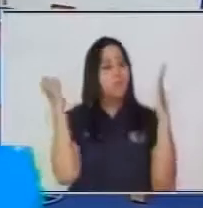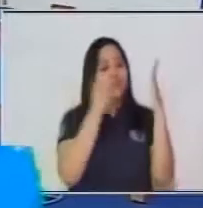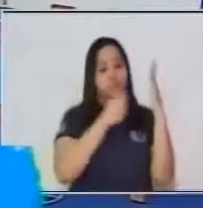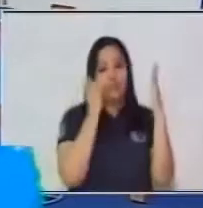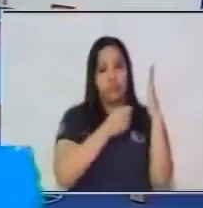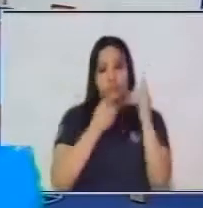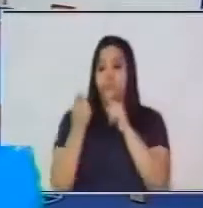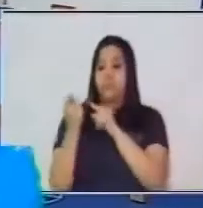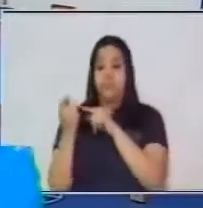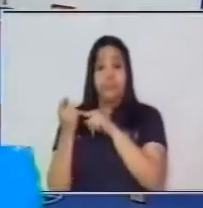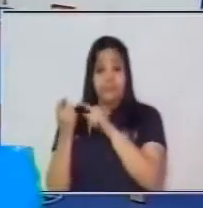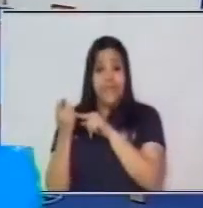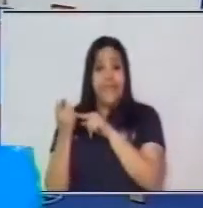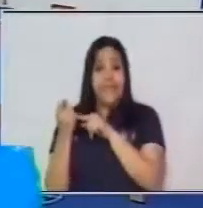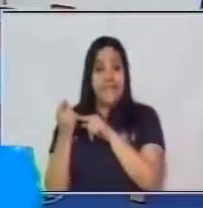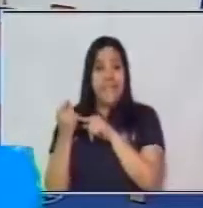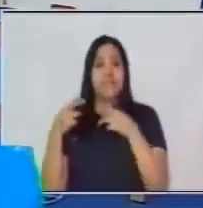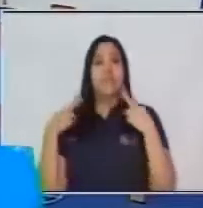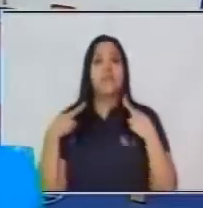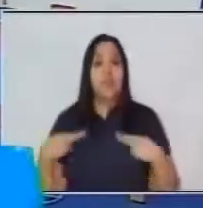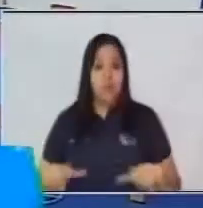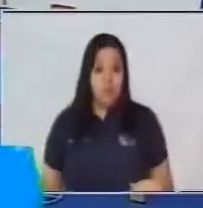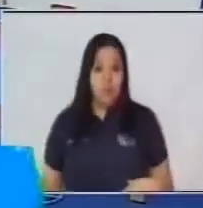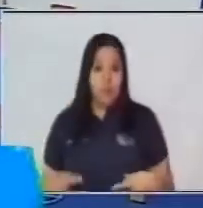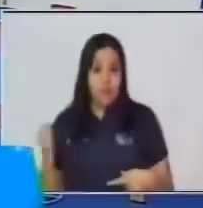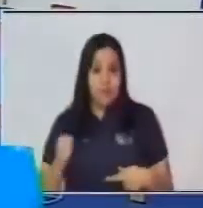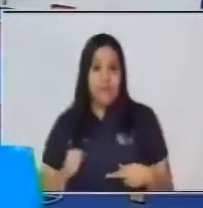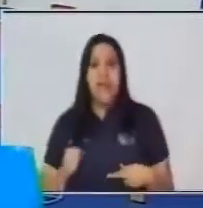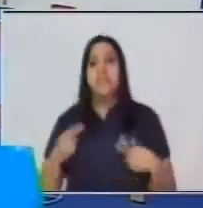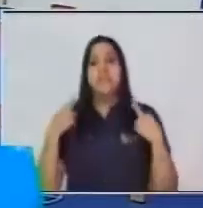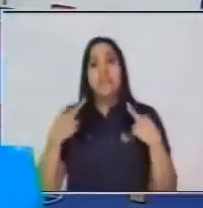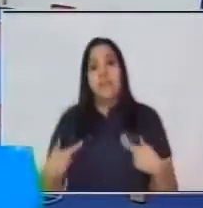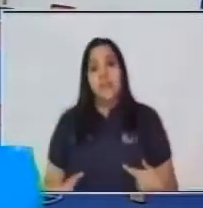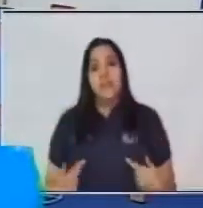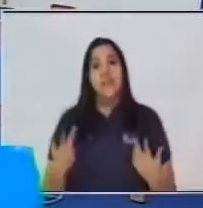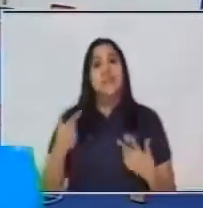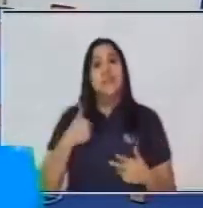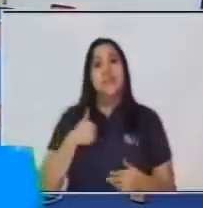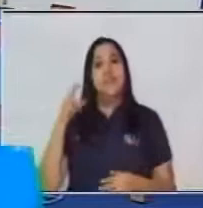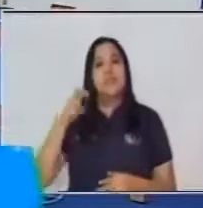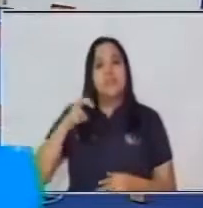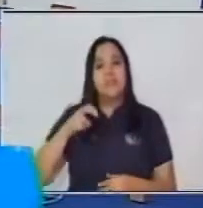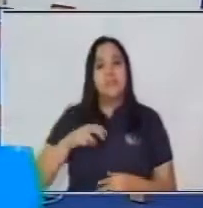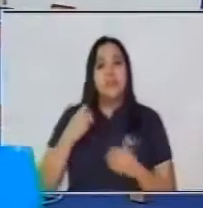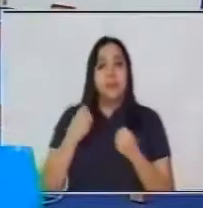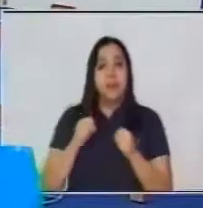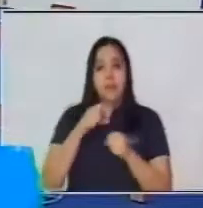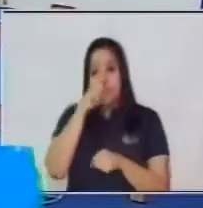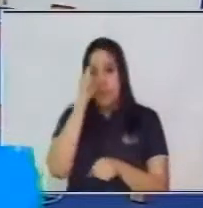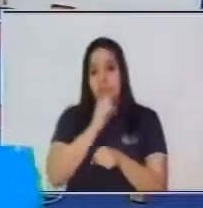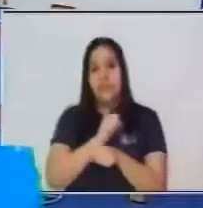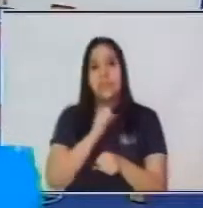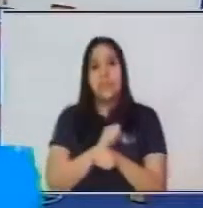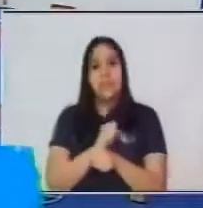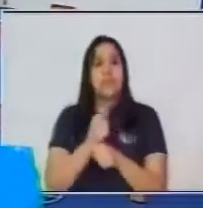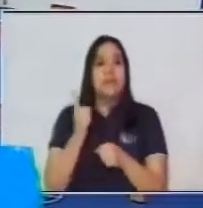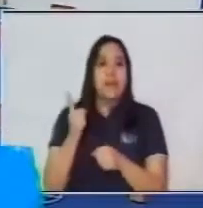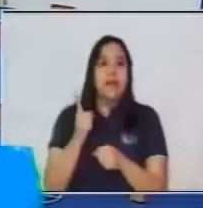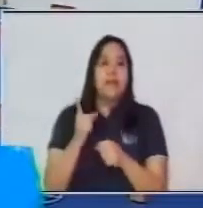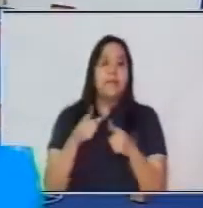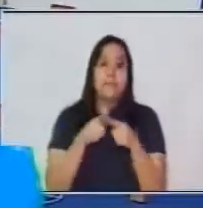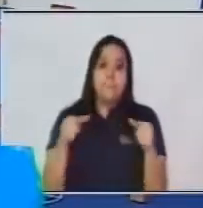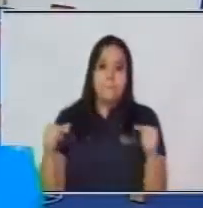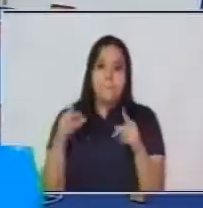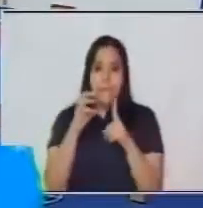conocemos, únicamente para darle esa idea a partir de imágenes a nuestra historieta, a nuestra tira